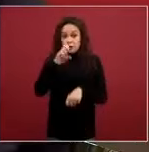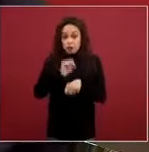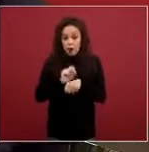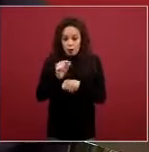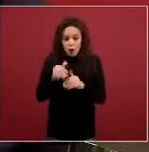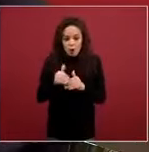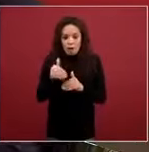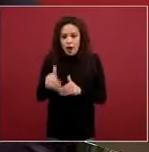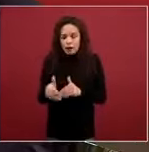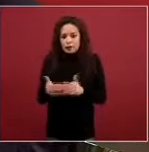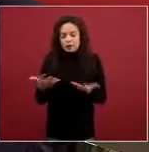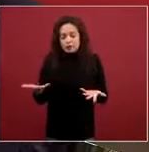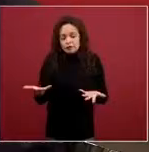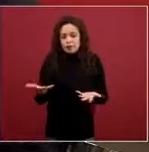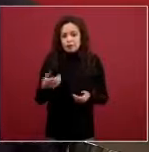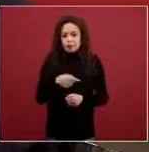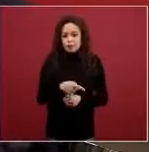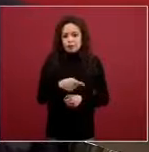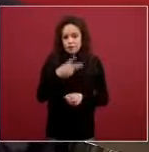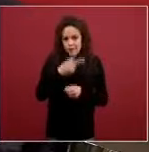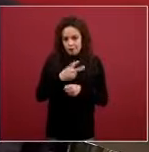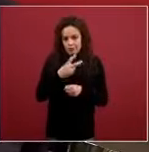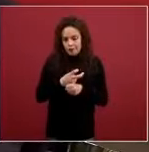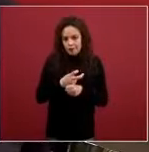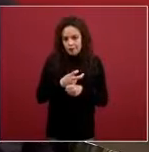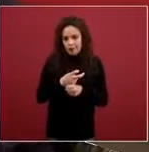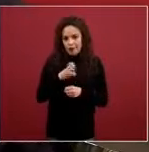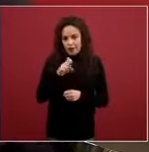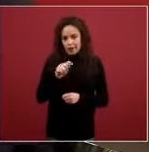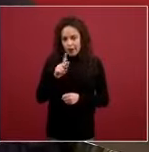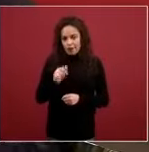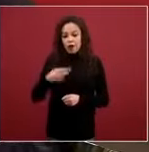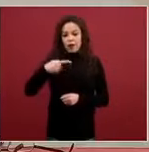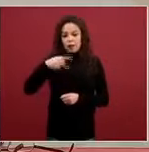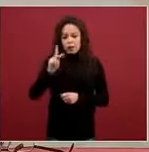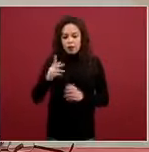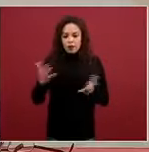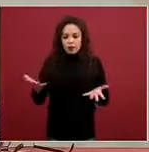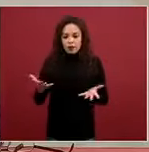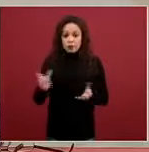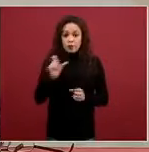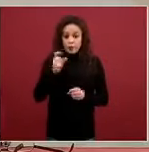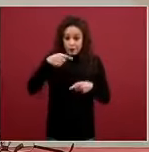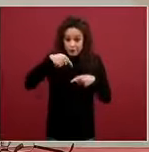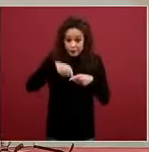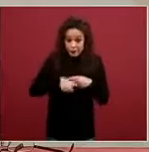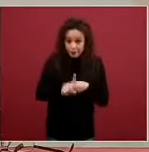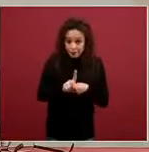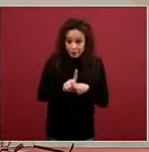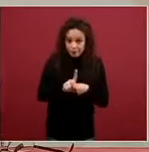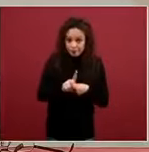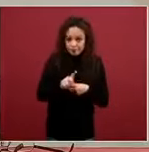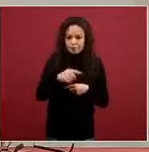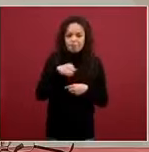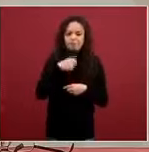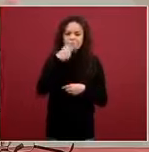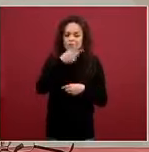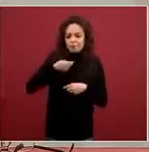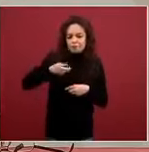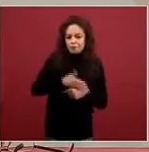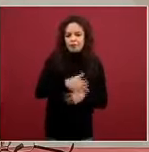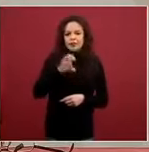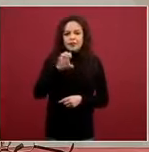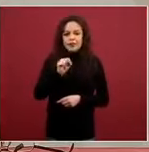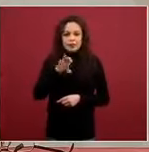en fin. El punto es reconciliar aquí la nomenclatura. Al inicio le llamábamos escenarios, un poco por la acción de la narrativa